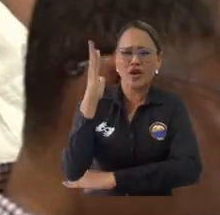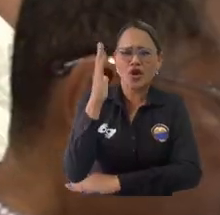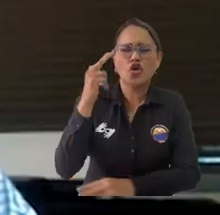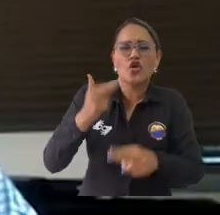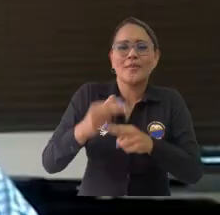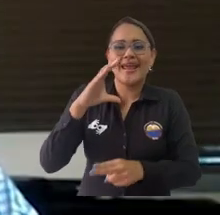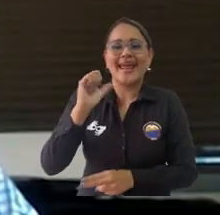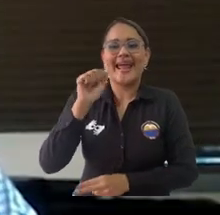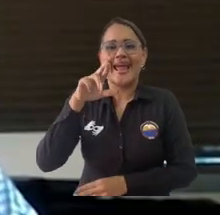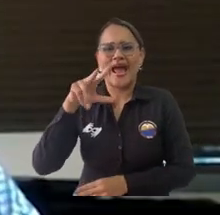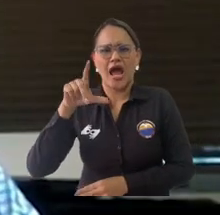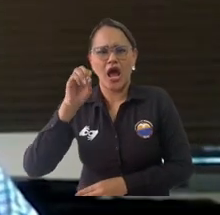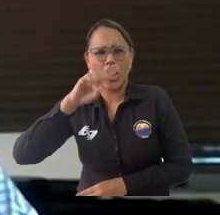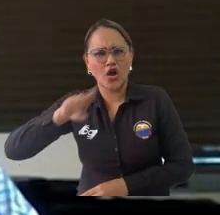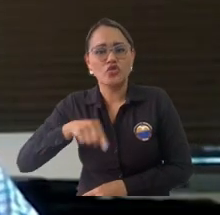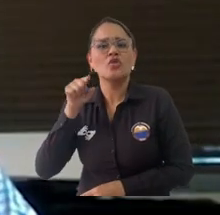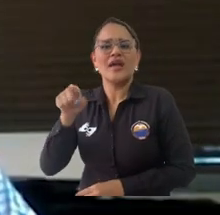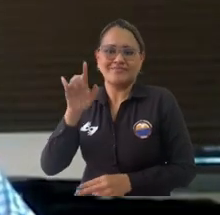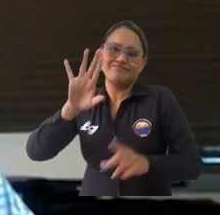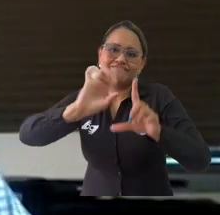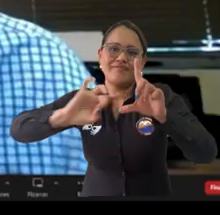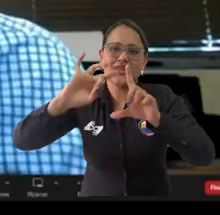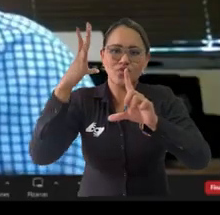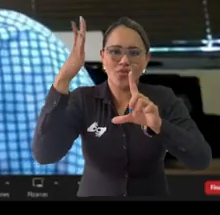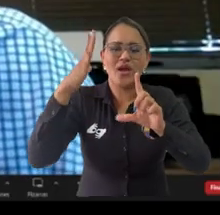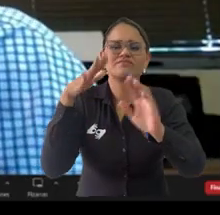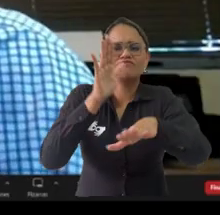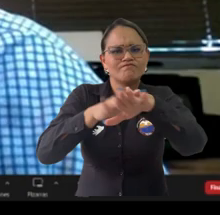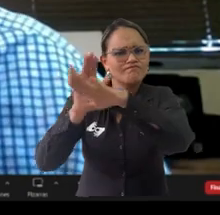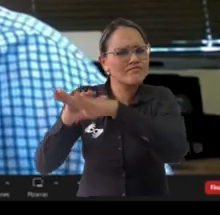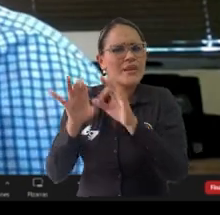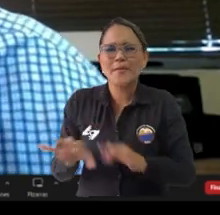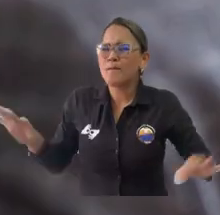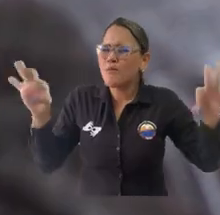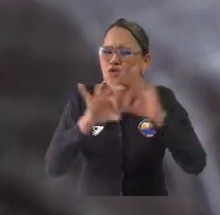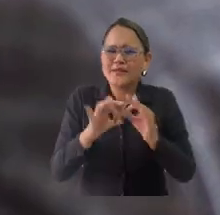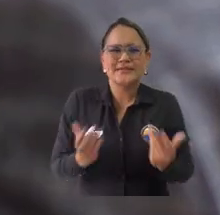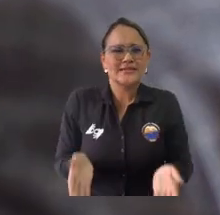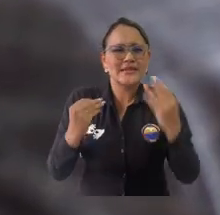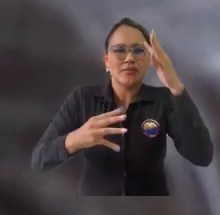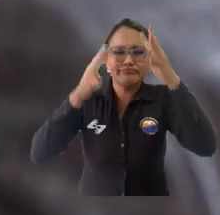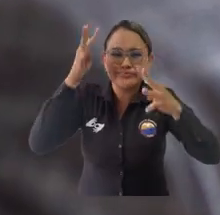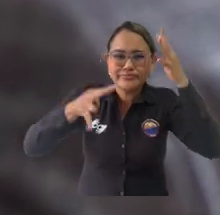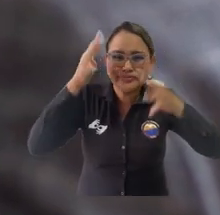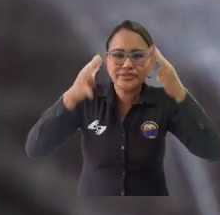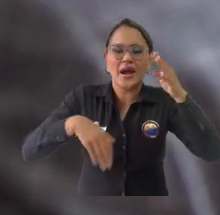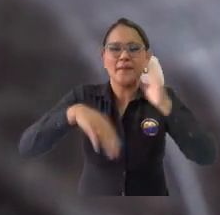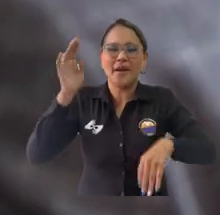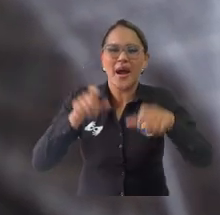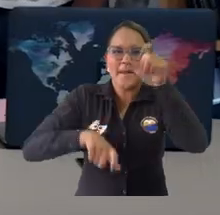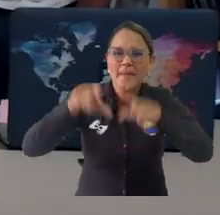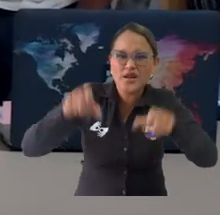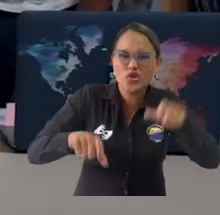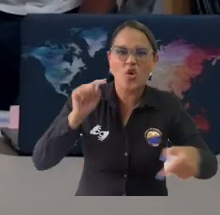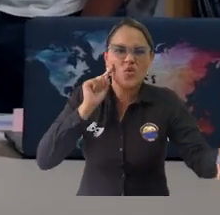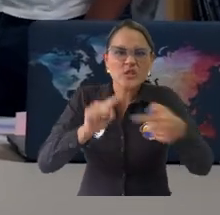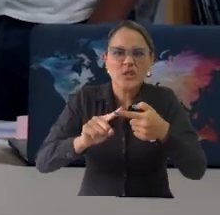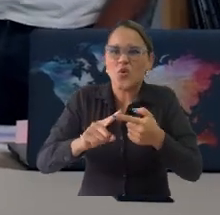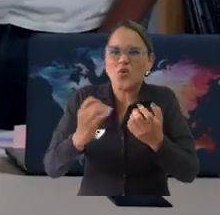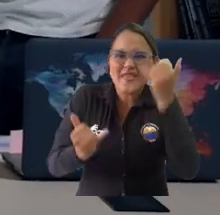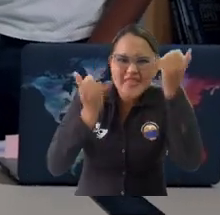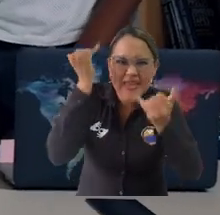fue el doctor Carlos Schill Mayenberg, quien desde la virtualidad se refirió a la importancia de ser innovadores y a la creación de nuevos